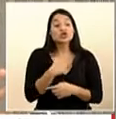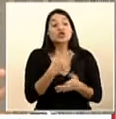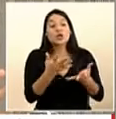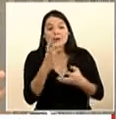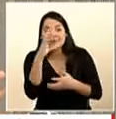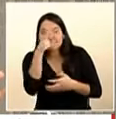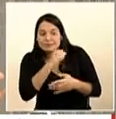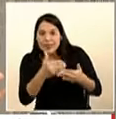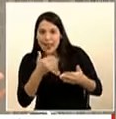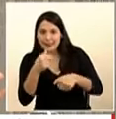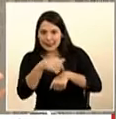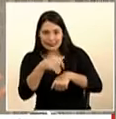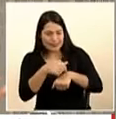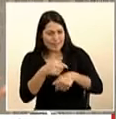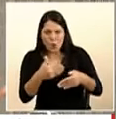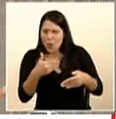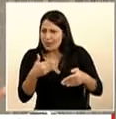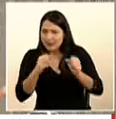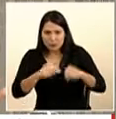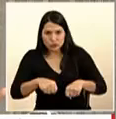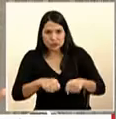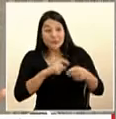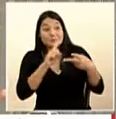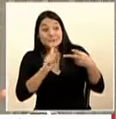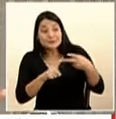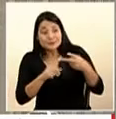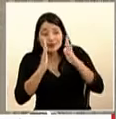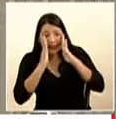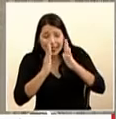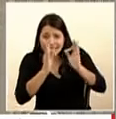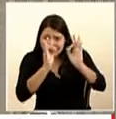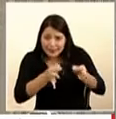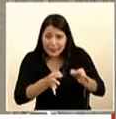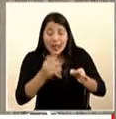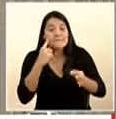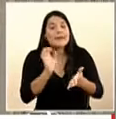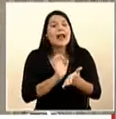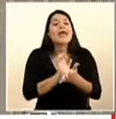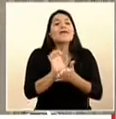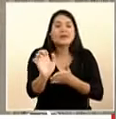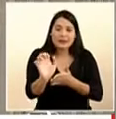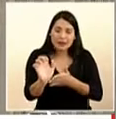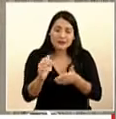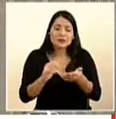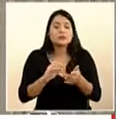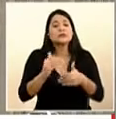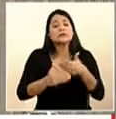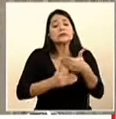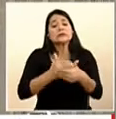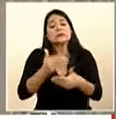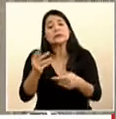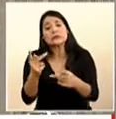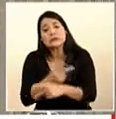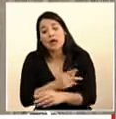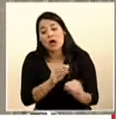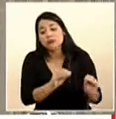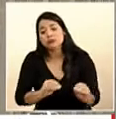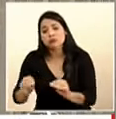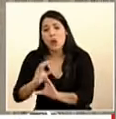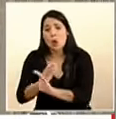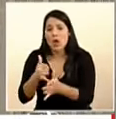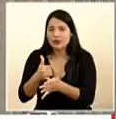e intervenir para que no evolucionen a casos complejos que requieren de cuidados intensivos y de nuevo más